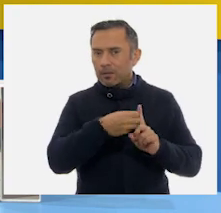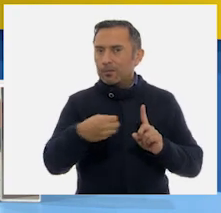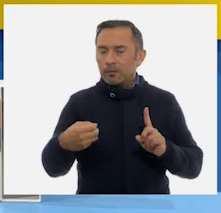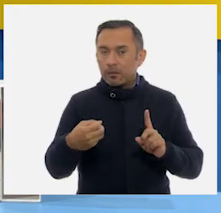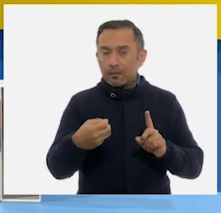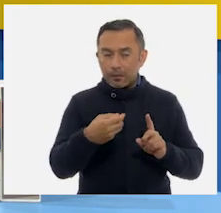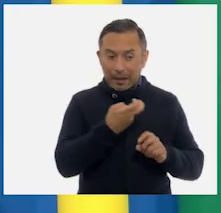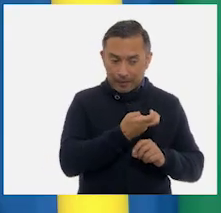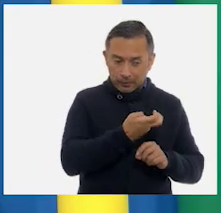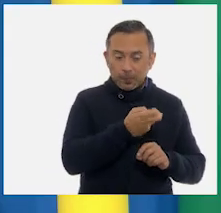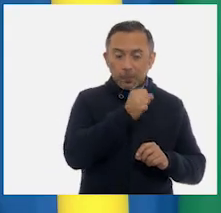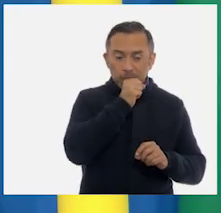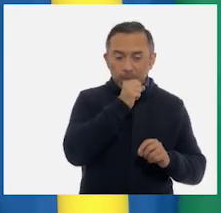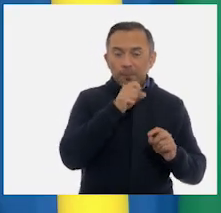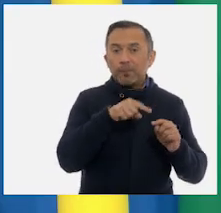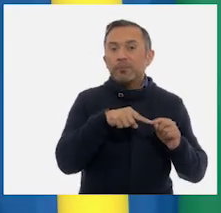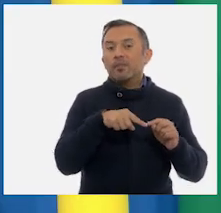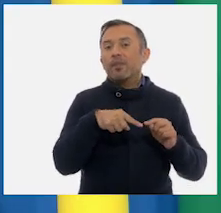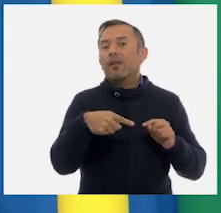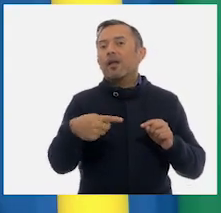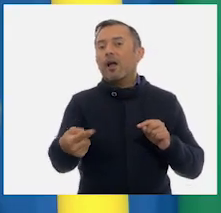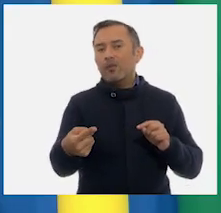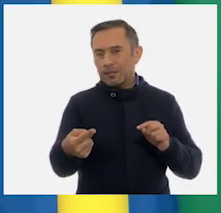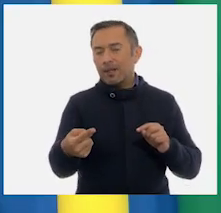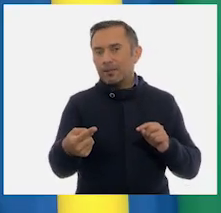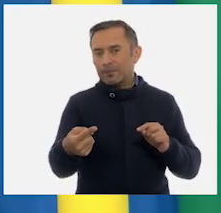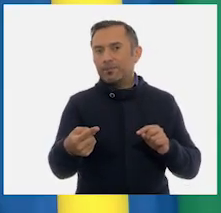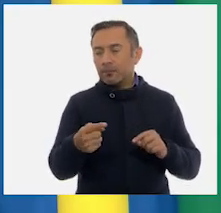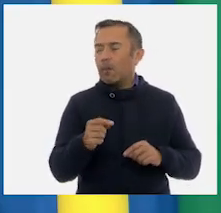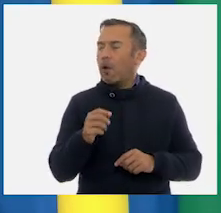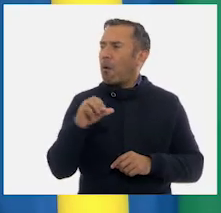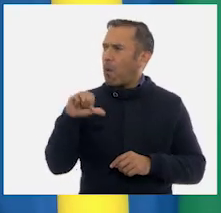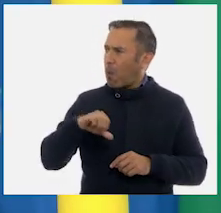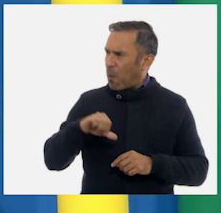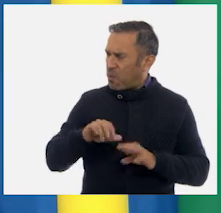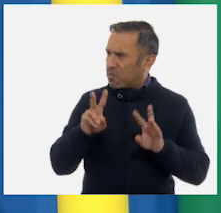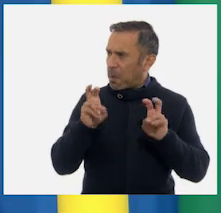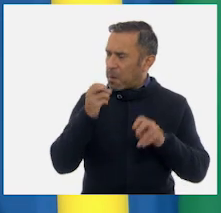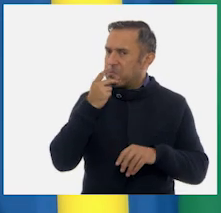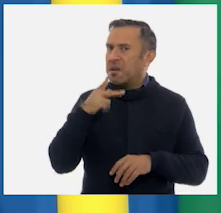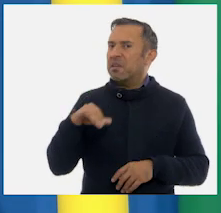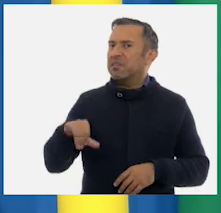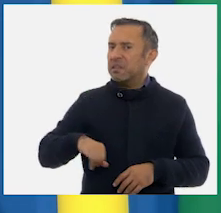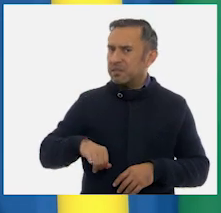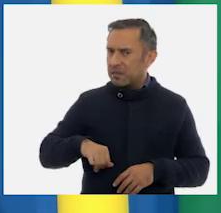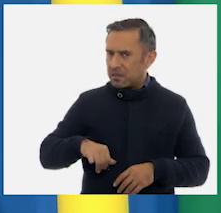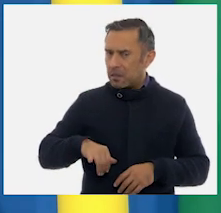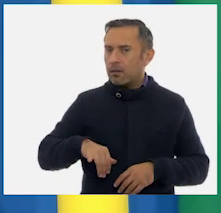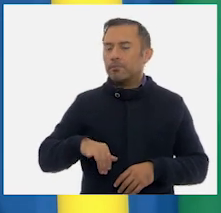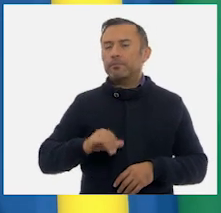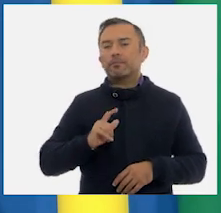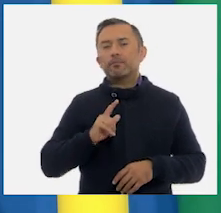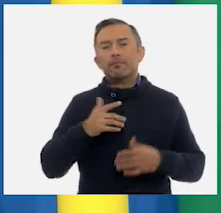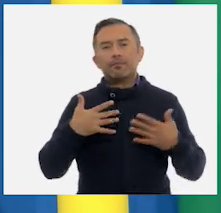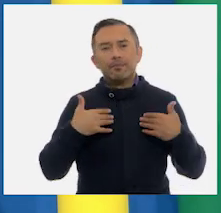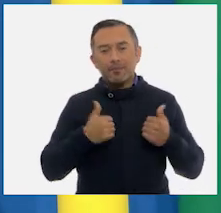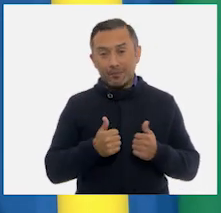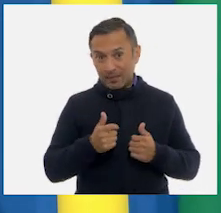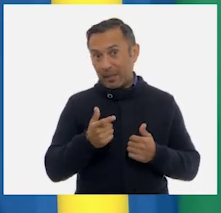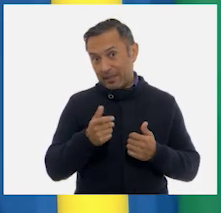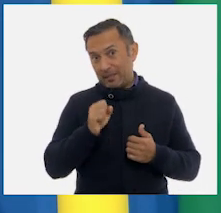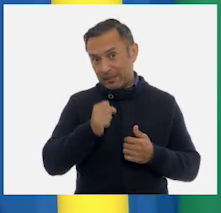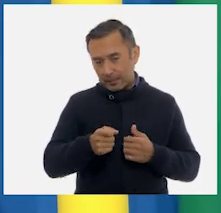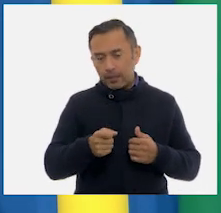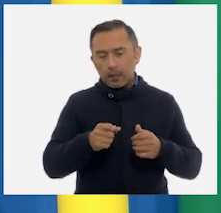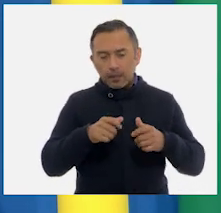relatos históricos. Ah, suena muy interesante lo que estudiaremos el día de hoy. Por lo que veo, el trabajo con esta práctica social del lenguaje